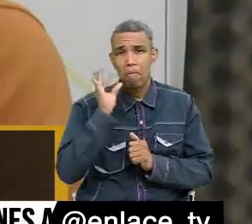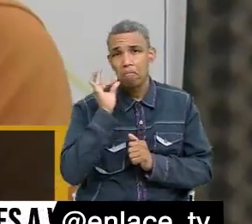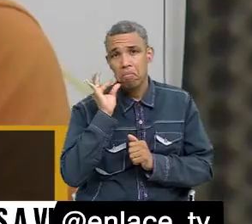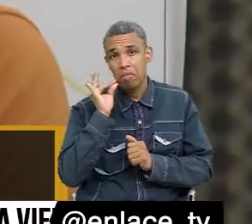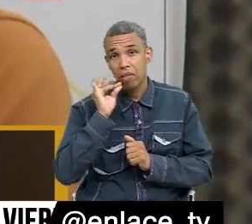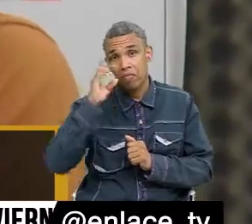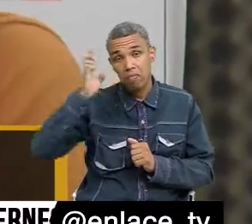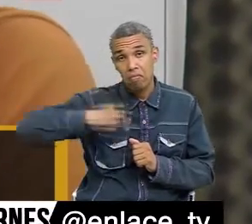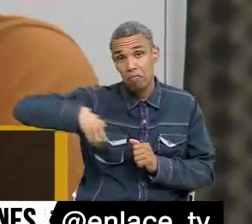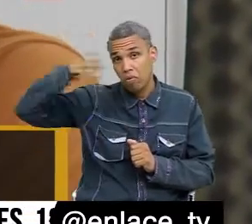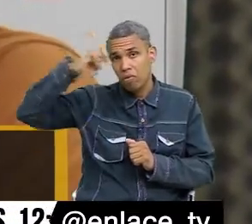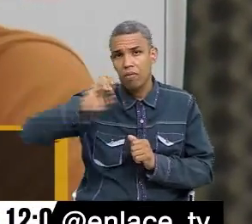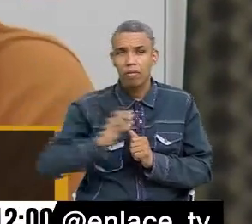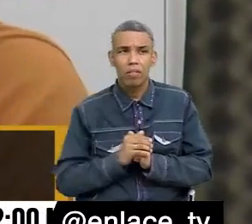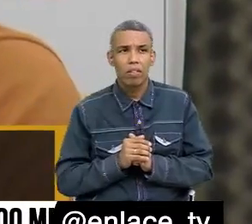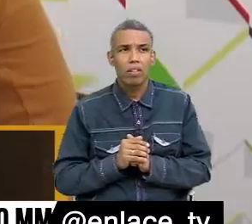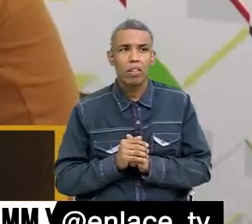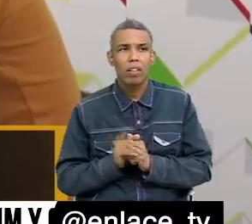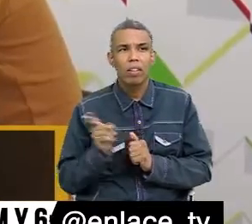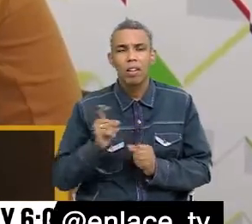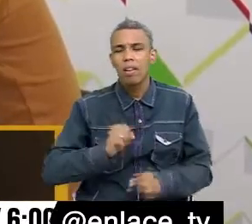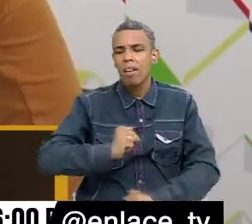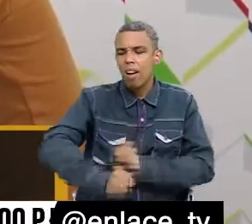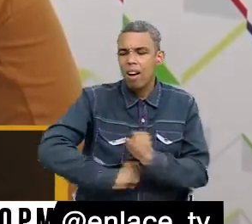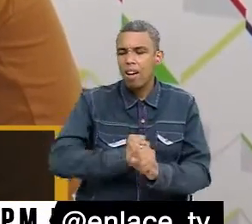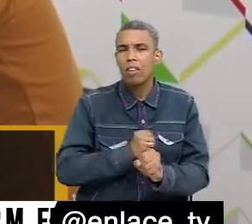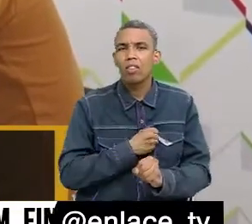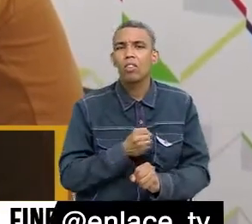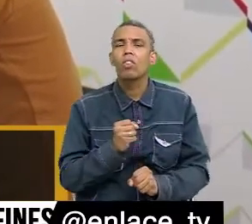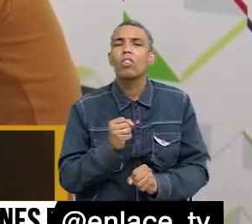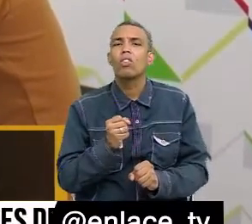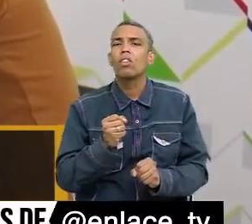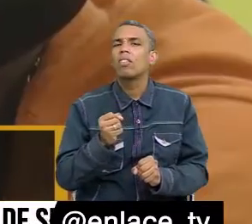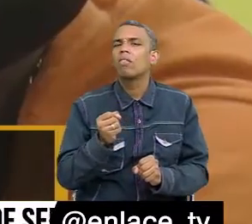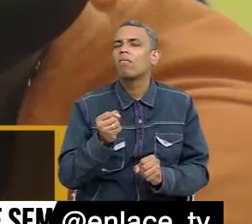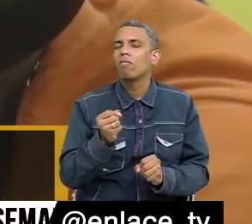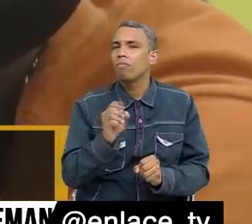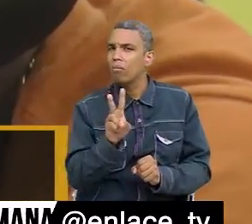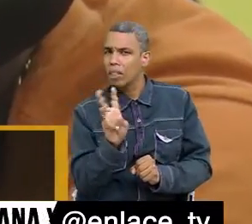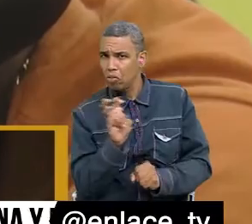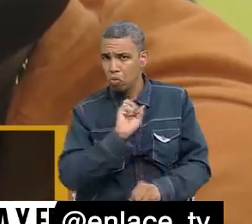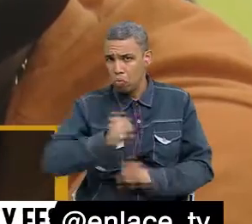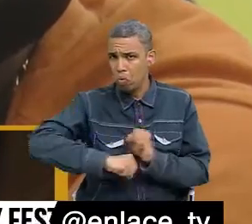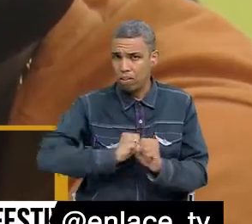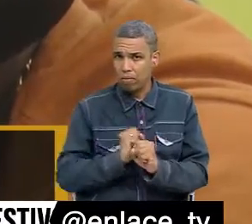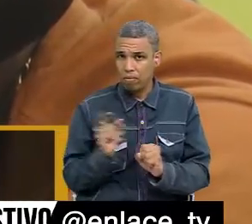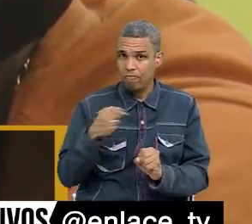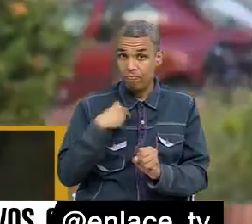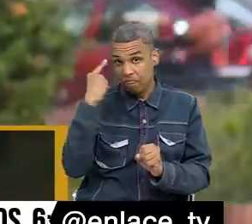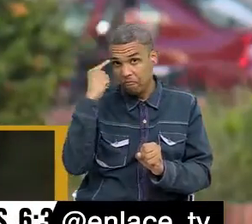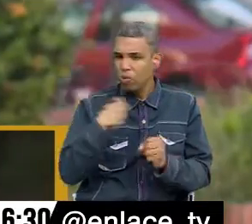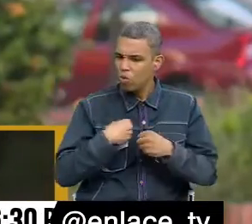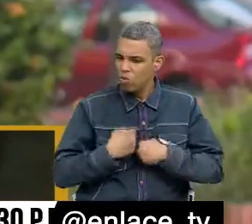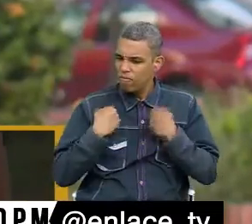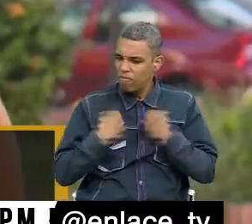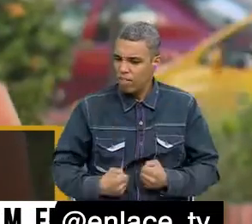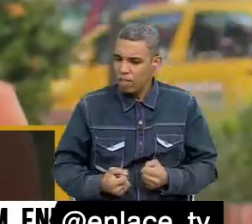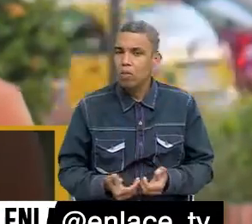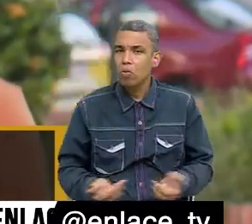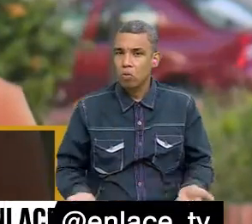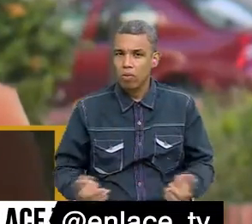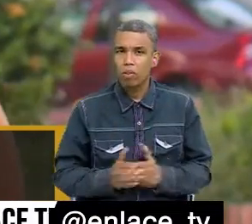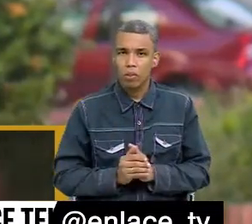El central de 28 años de edad tiene claras sus fortalezas y por ello sabe qué le aportará al onceno aurinegro. A ver, liderazgo en